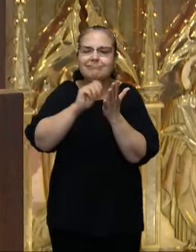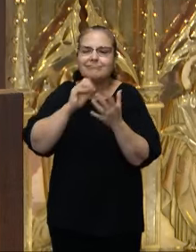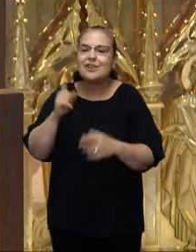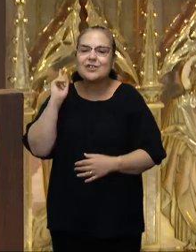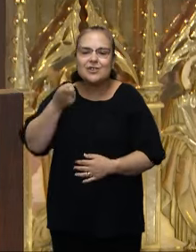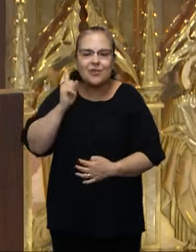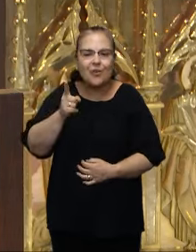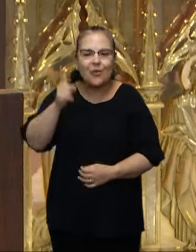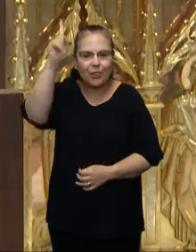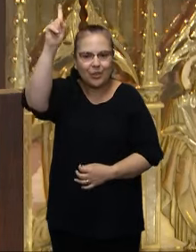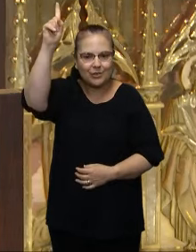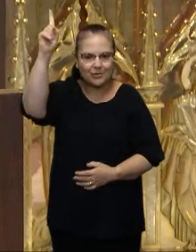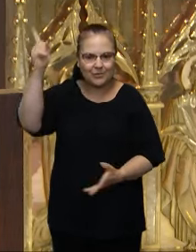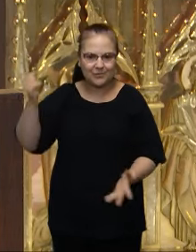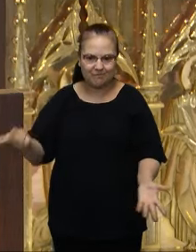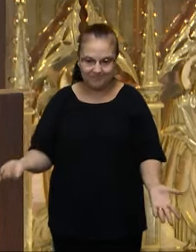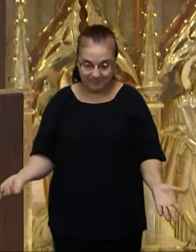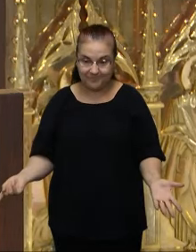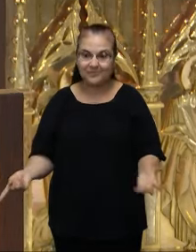Dios.